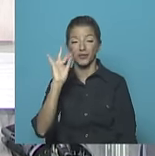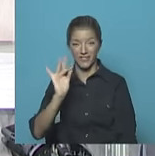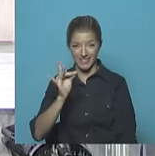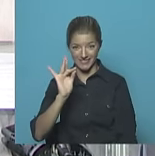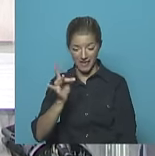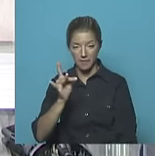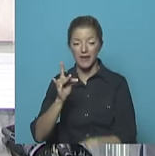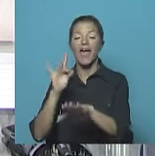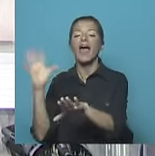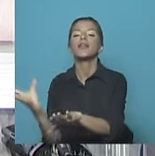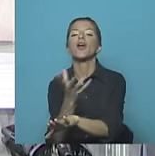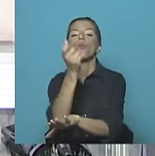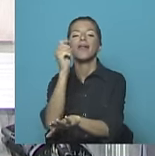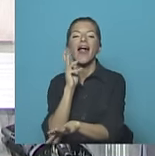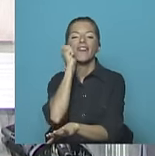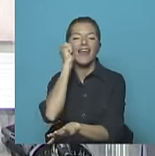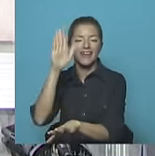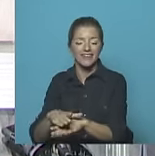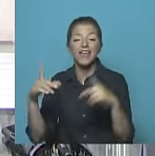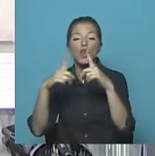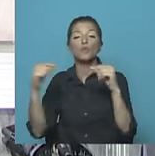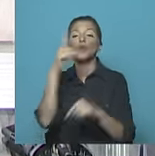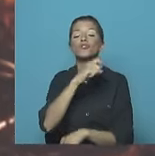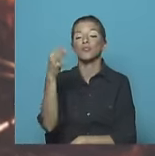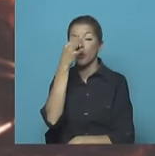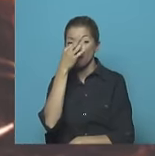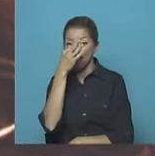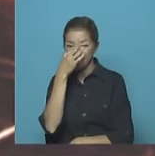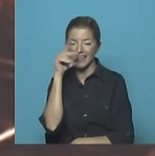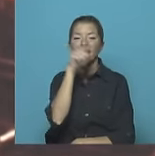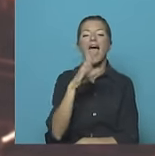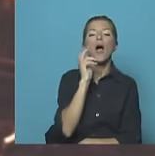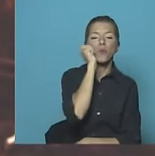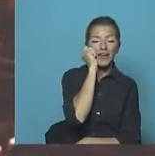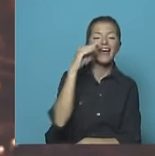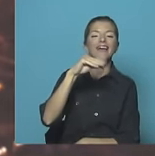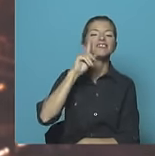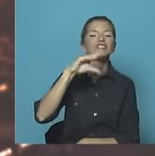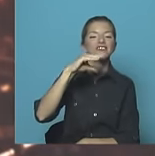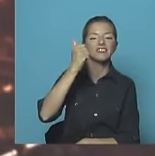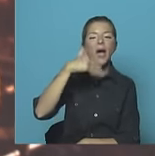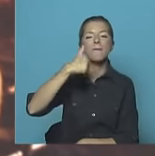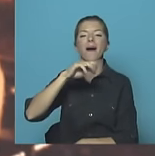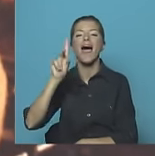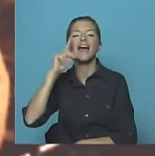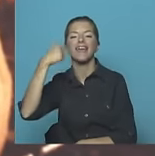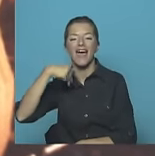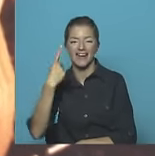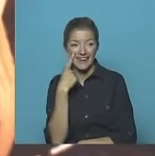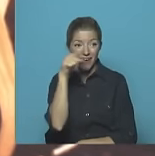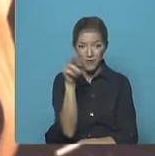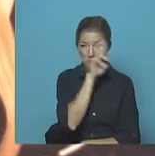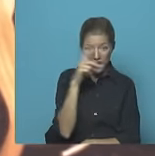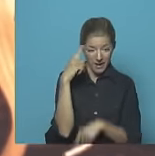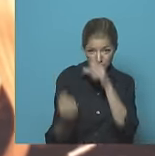con la recuperación de la nieta 120, la nieta de quién, de Chicha Mariani, una de las fundadoras de Abuelas de Plaza de